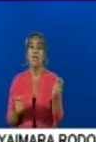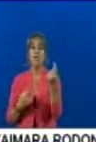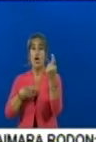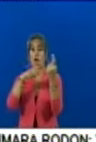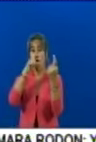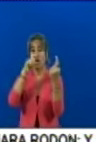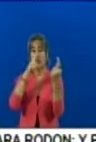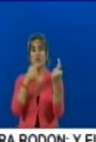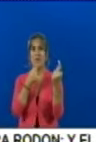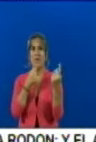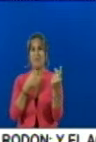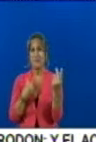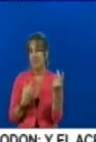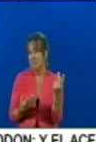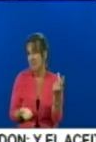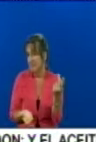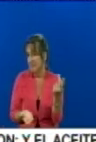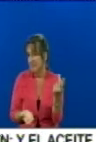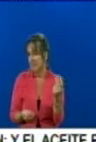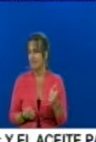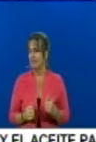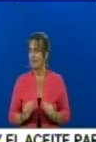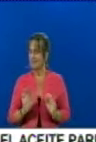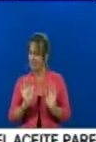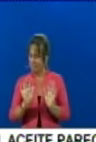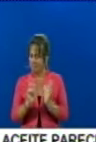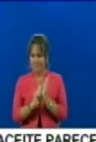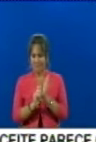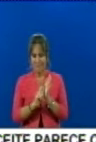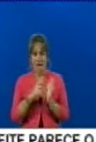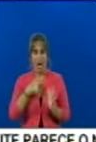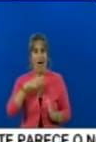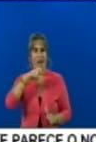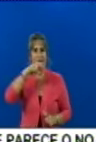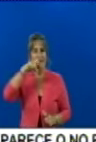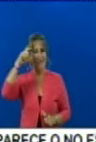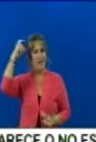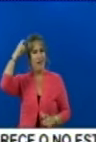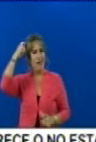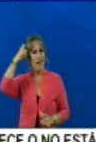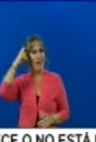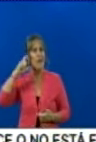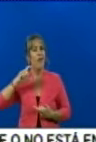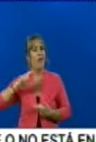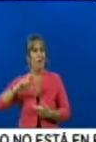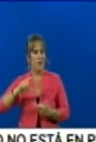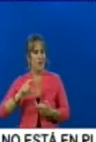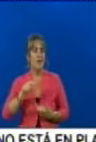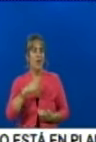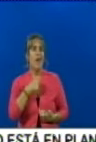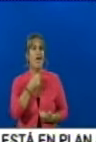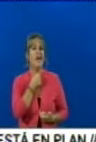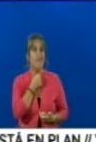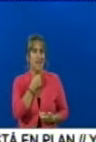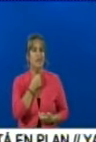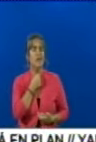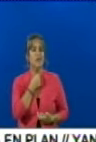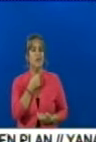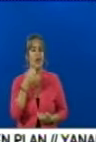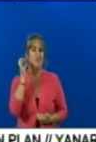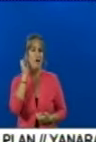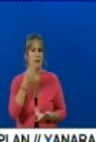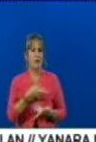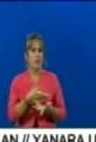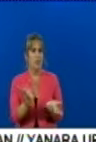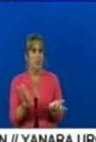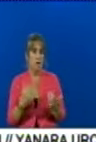niños y para viejos. Bueno, revisaremos el tema de la compota, porque sí se distribuyó la compota de enero y la de